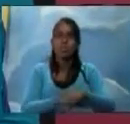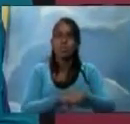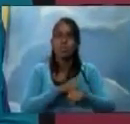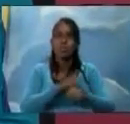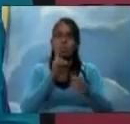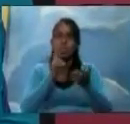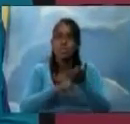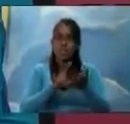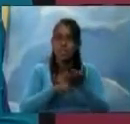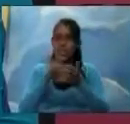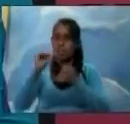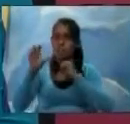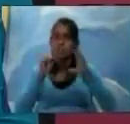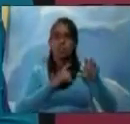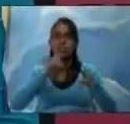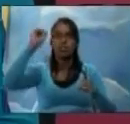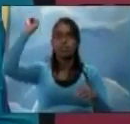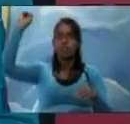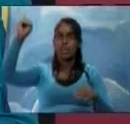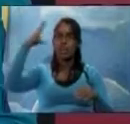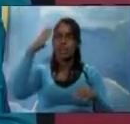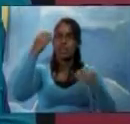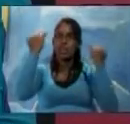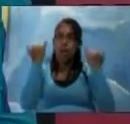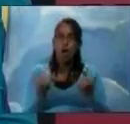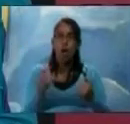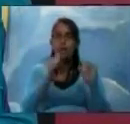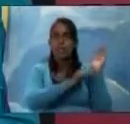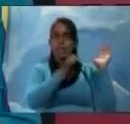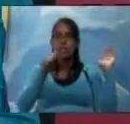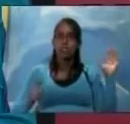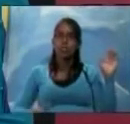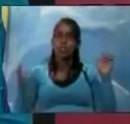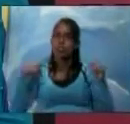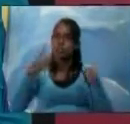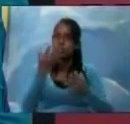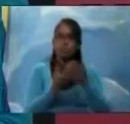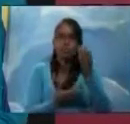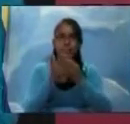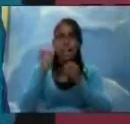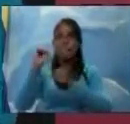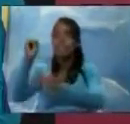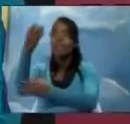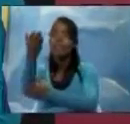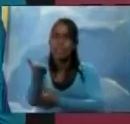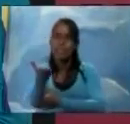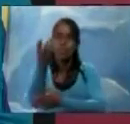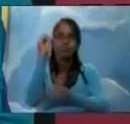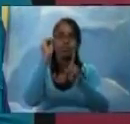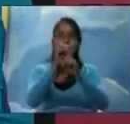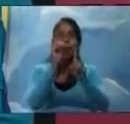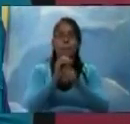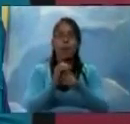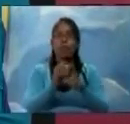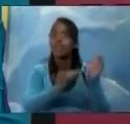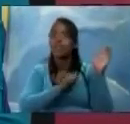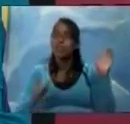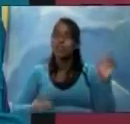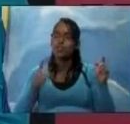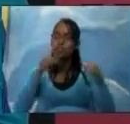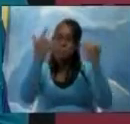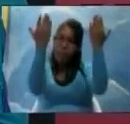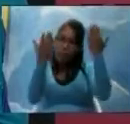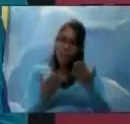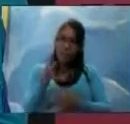en la dispensación de la gracia. Ahora el Señor tiene sus brazos extendidos, llamando, como el Señor dice: vení a